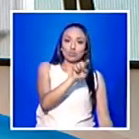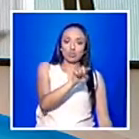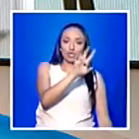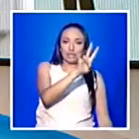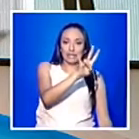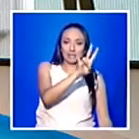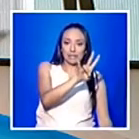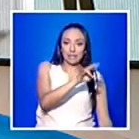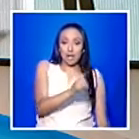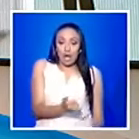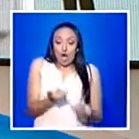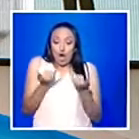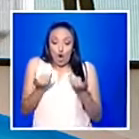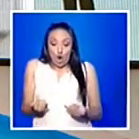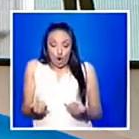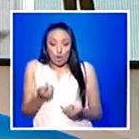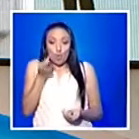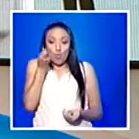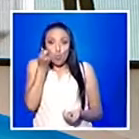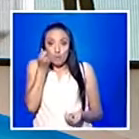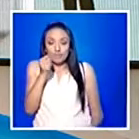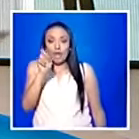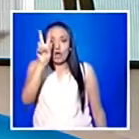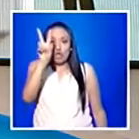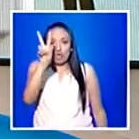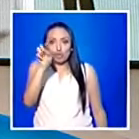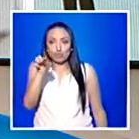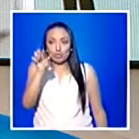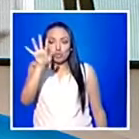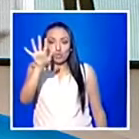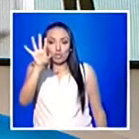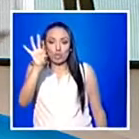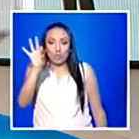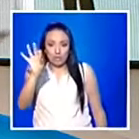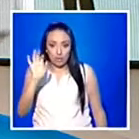$2.77, y a partir de hoy, el galón de esas gasolinas,